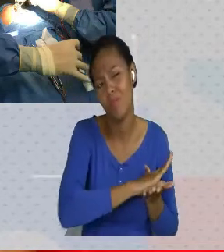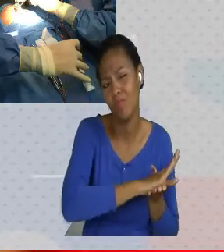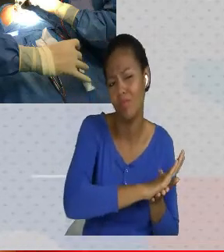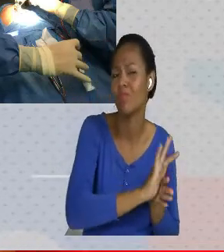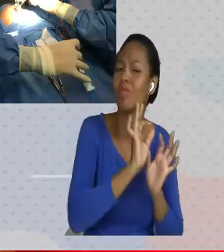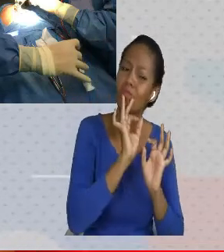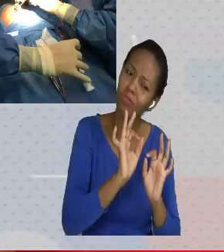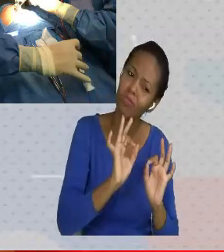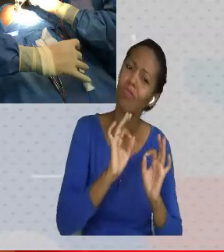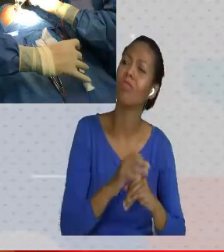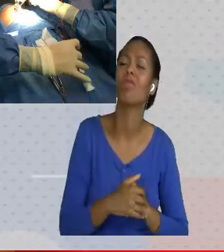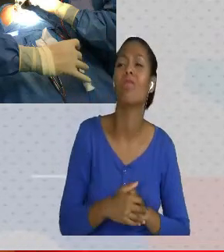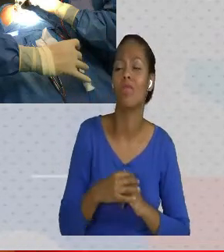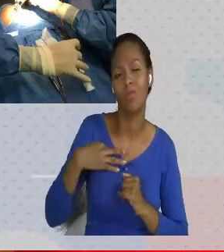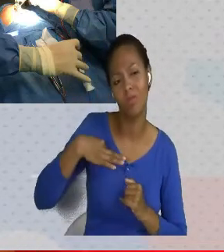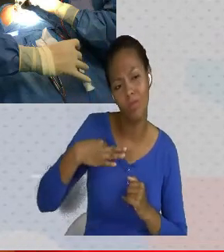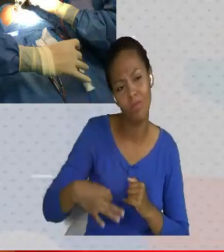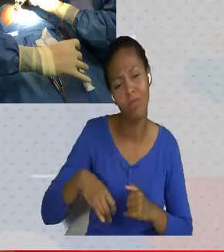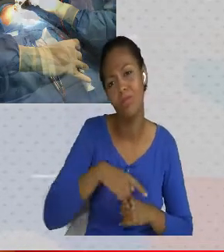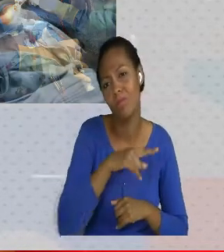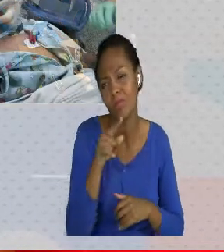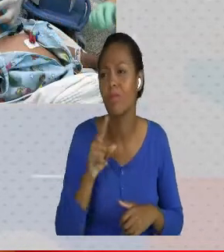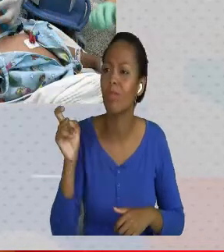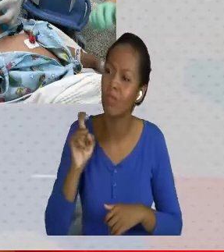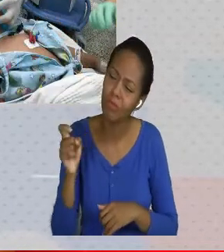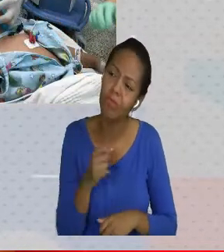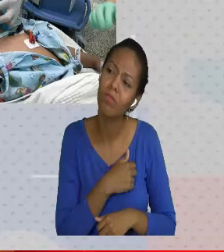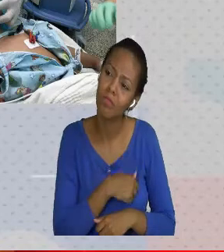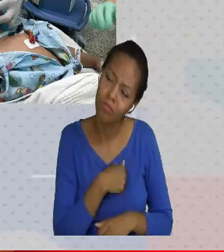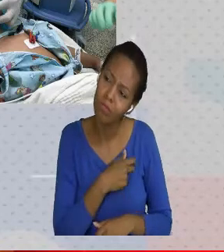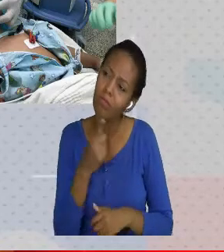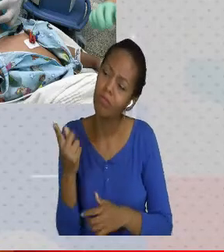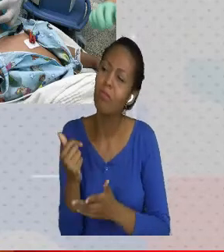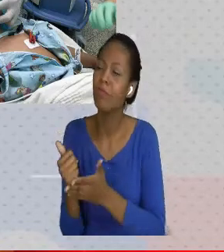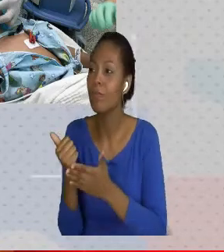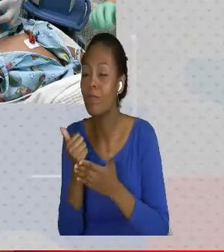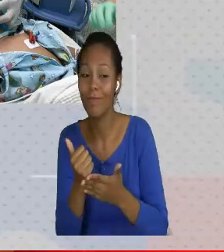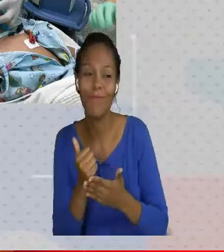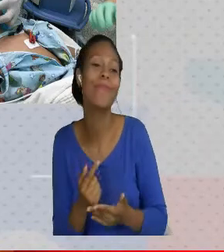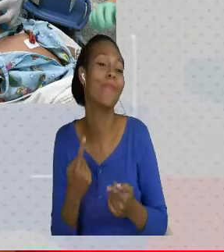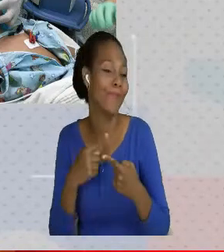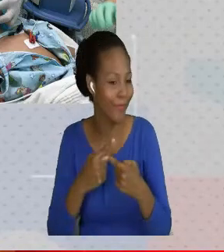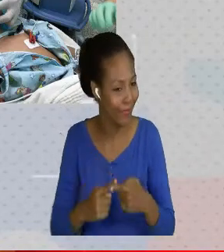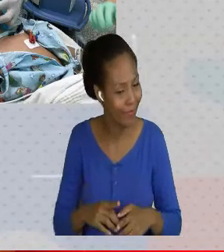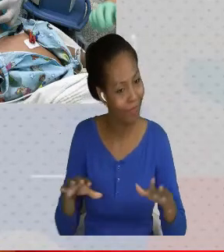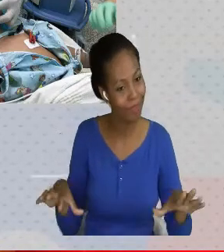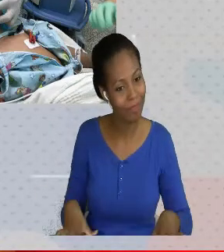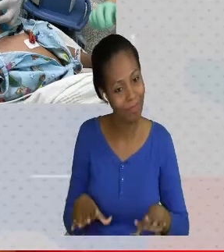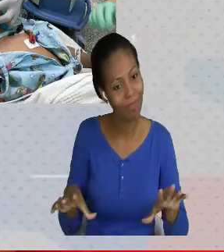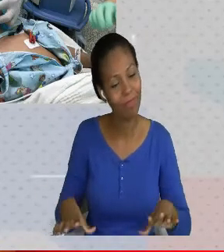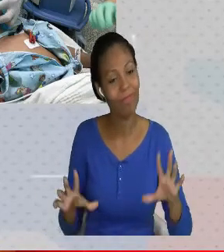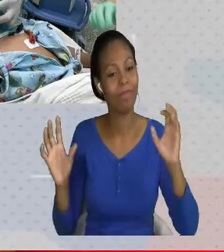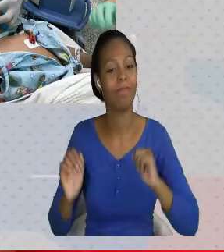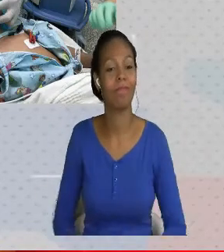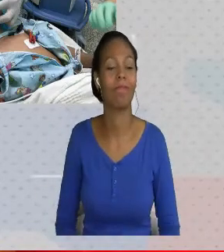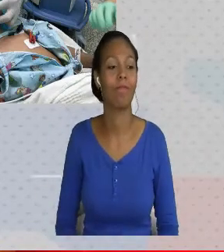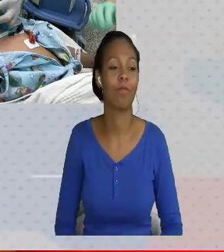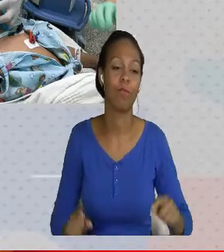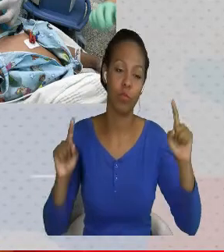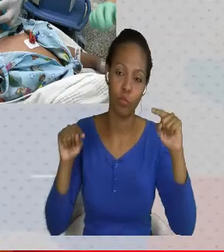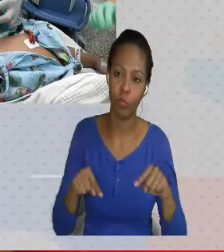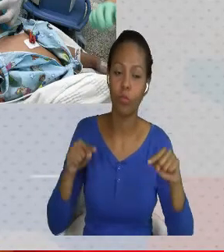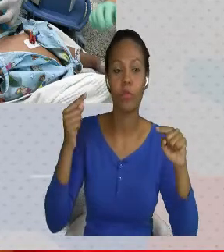a aquellas personas que se encuentran en esta condición. Otro programa bandera también que nosotros